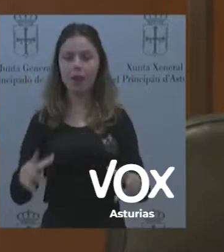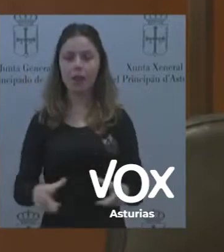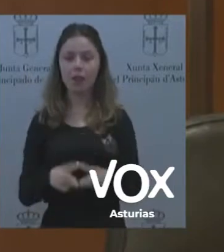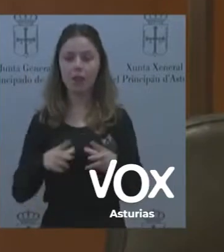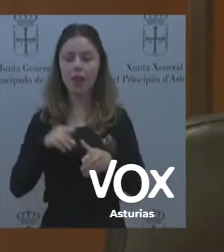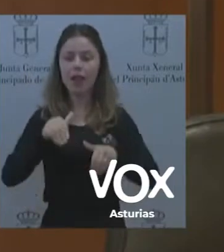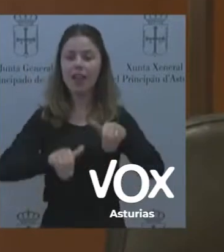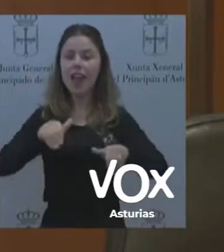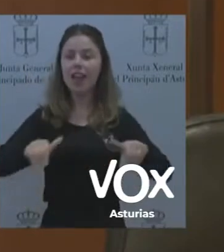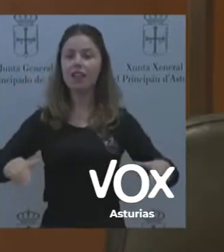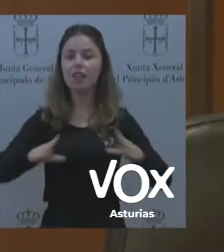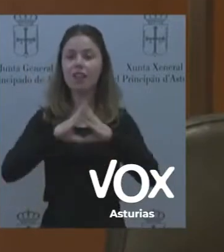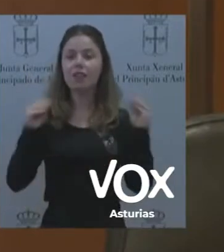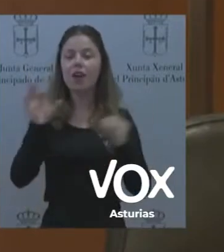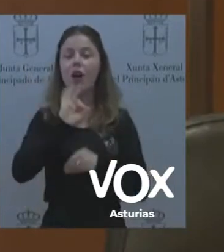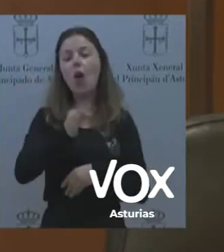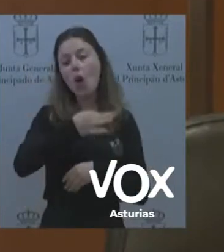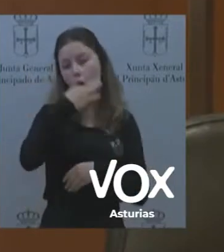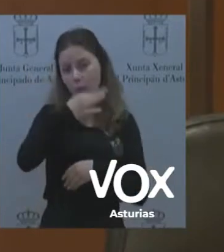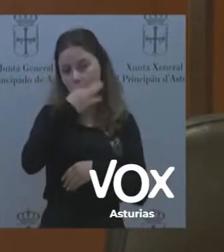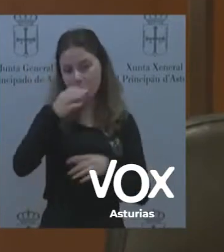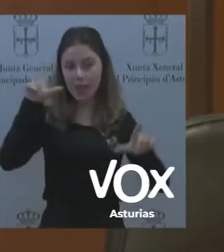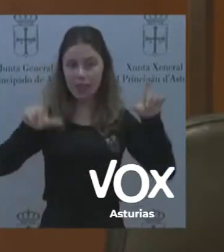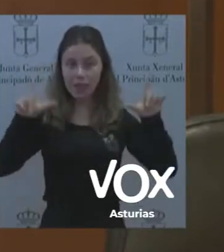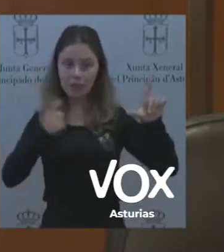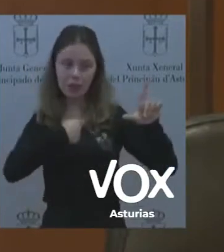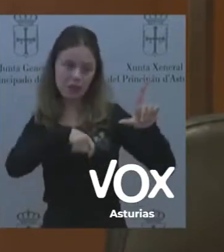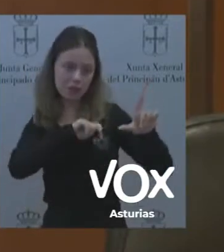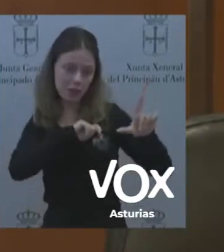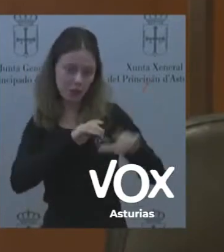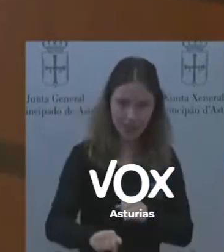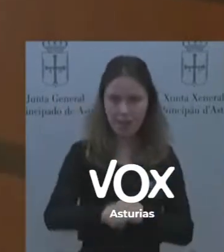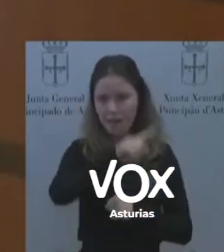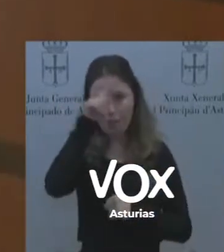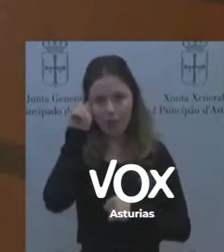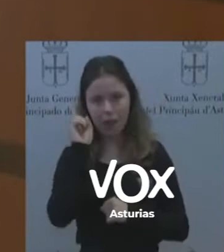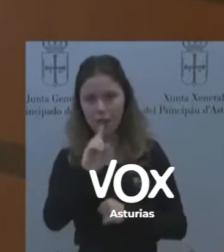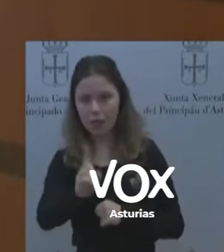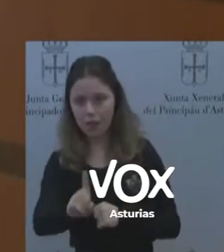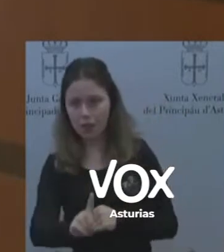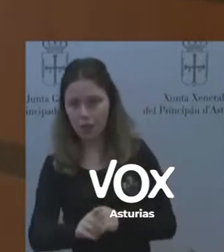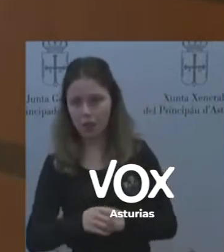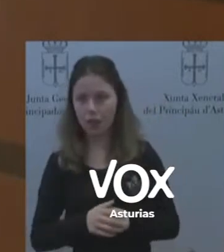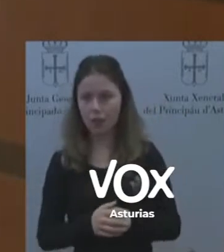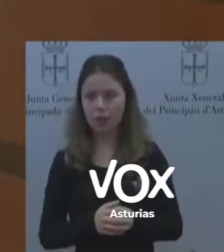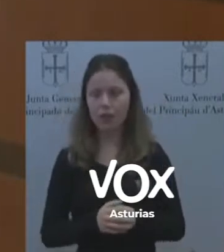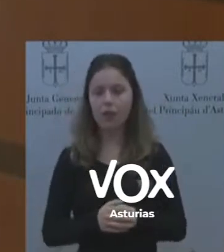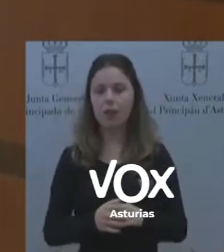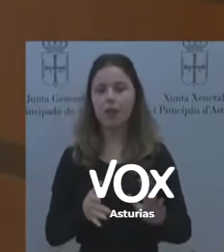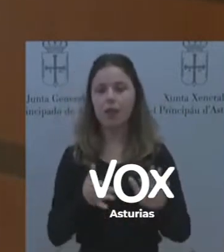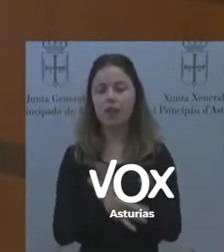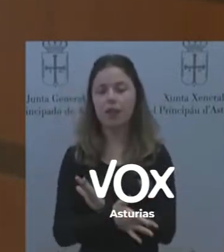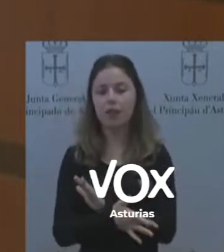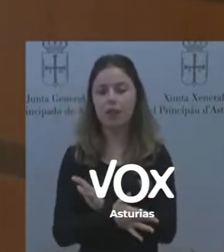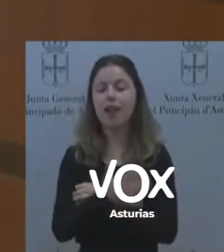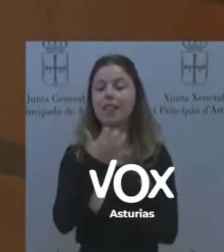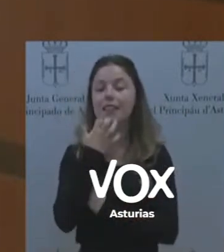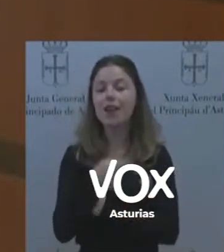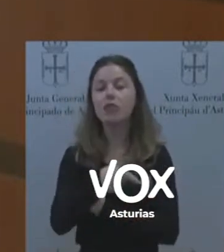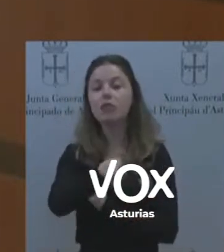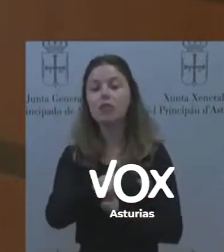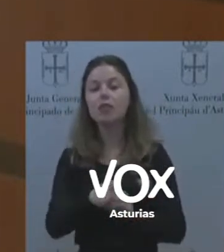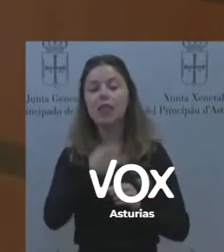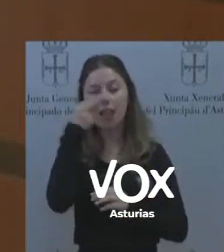en televisión española. Los problemas de Asturias están aquí, no en Madrid. Y si usted tiene poco interés en la política asturiana